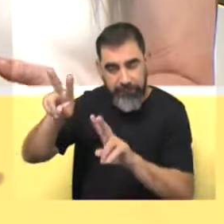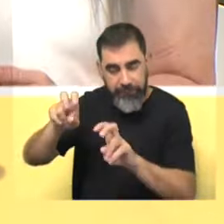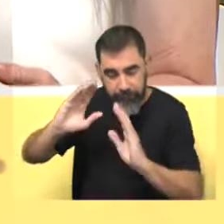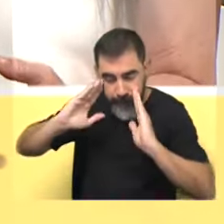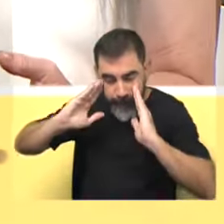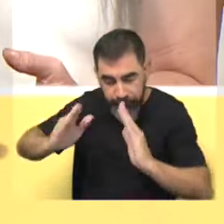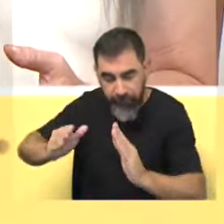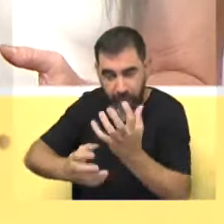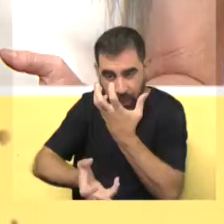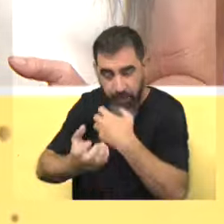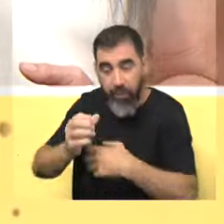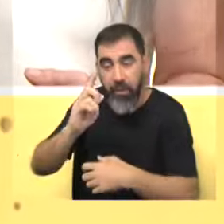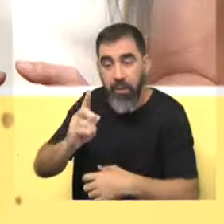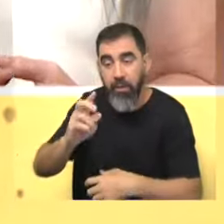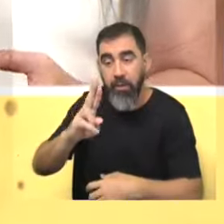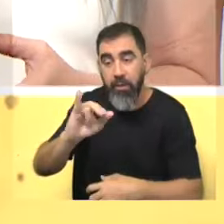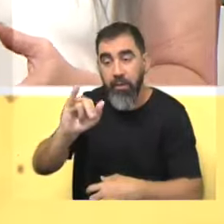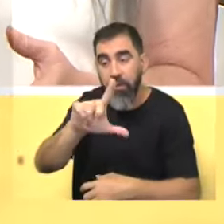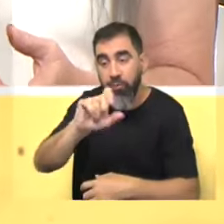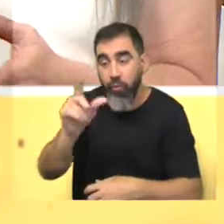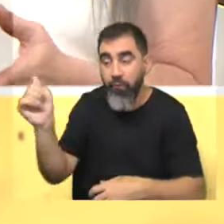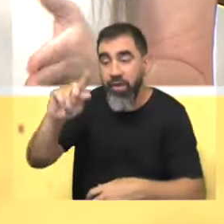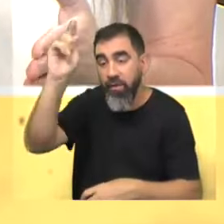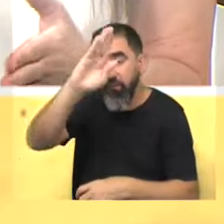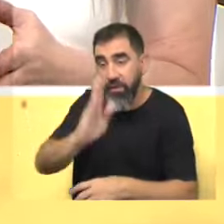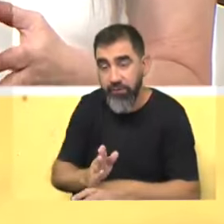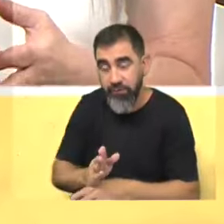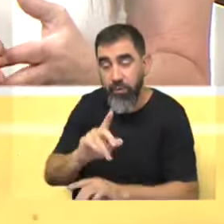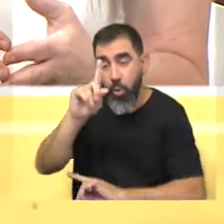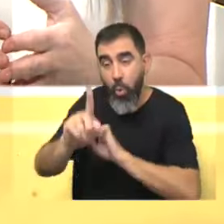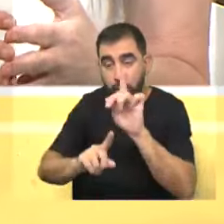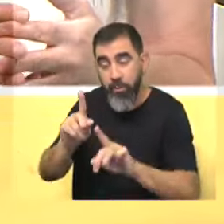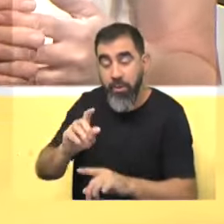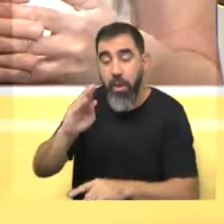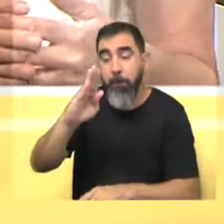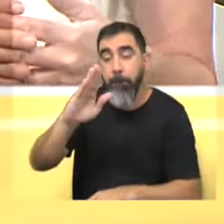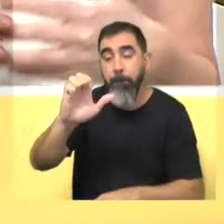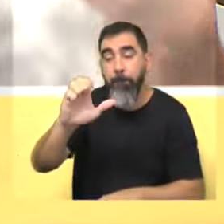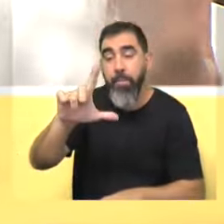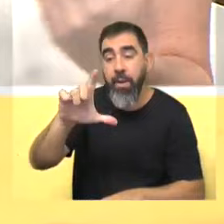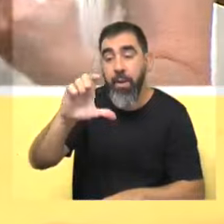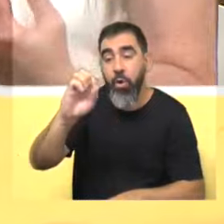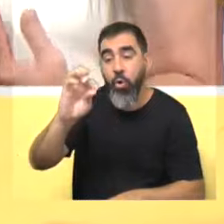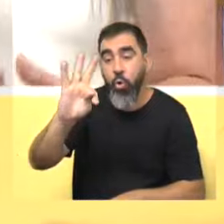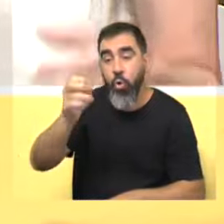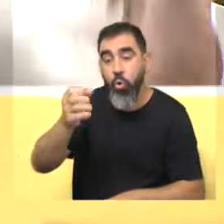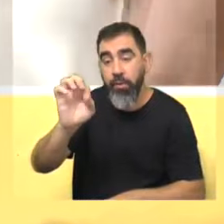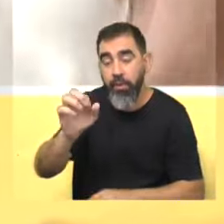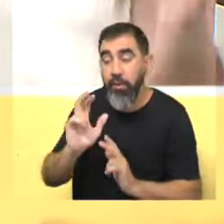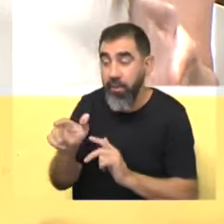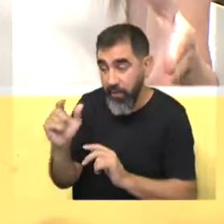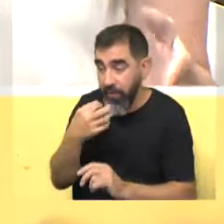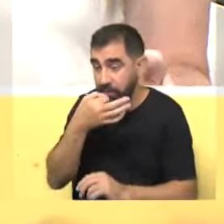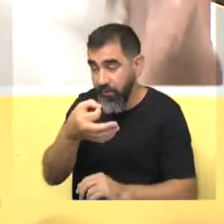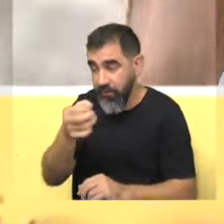especialista en grillos. Vino de Brasil, de la Universidad de Pelotas, y él fue quien nos dijo, bueno,